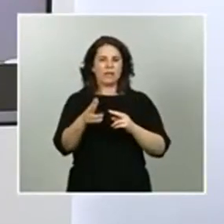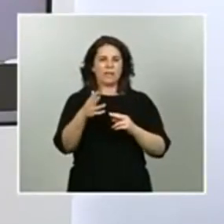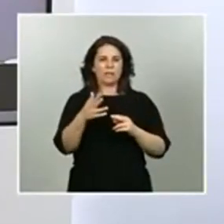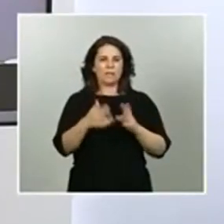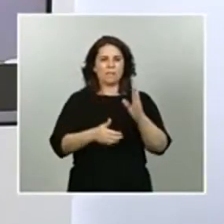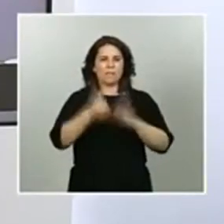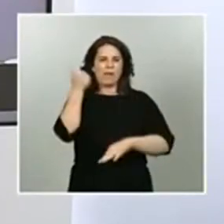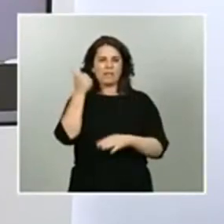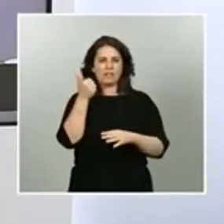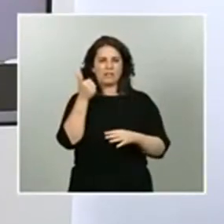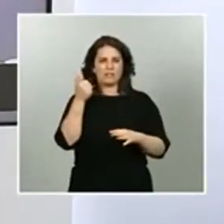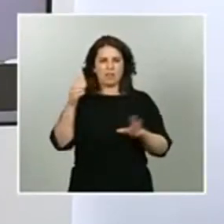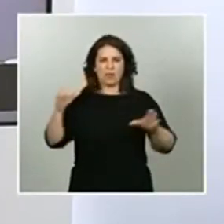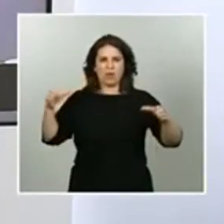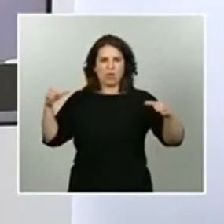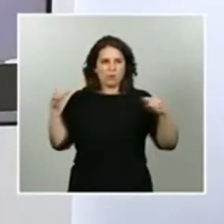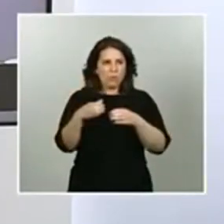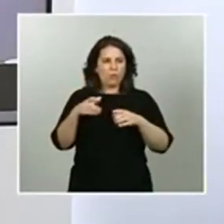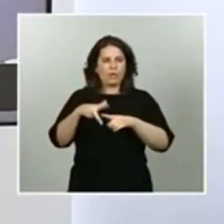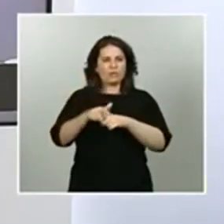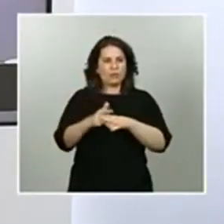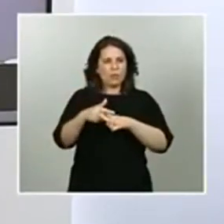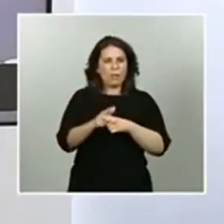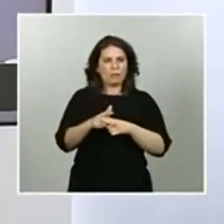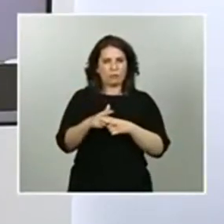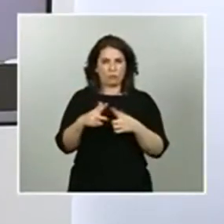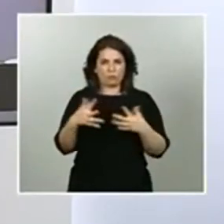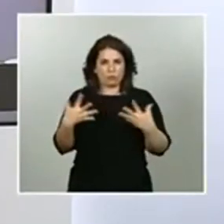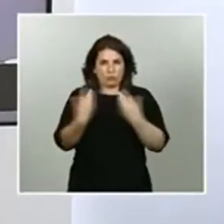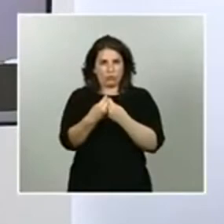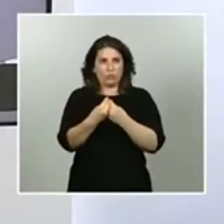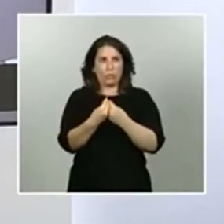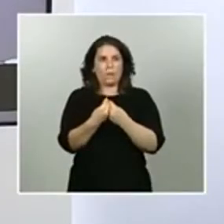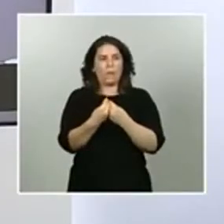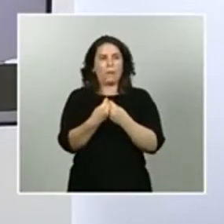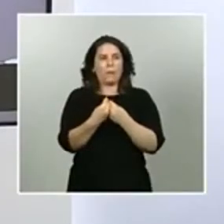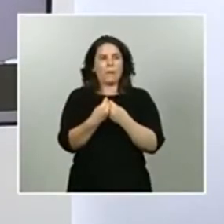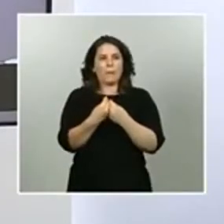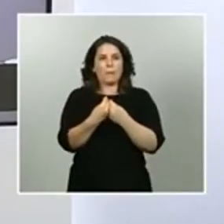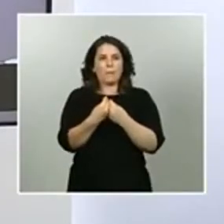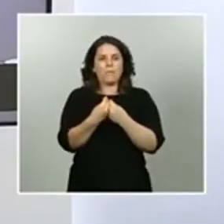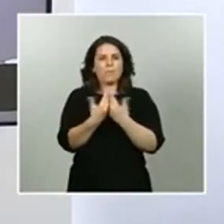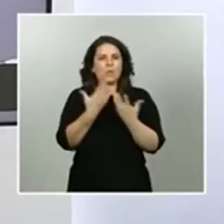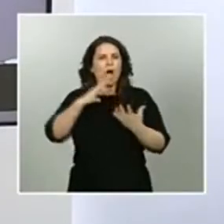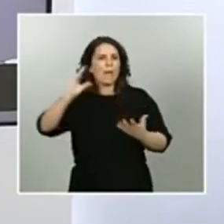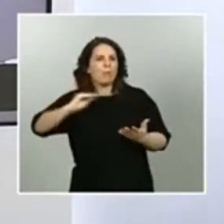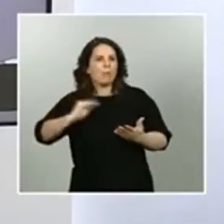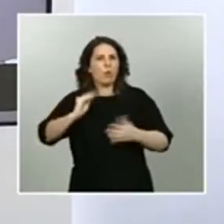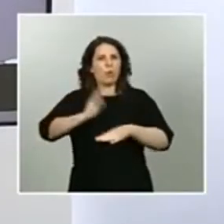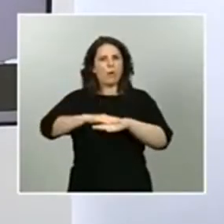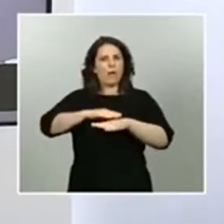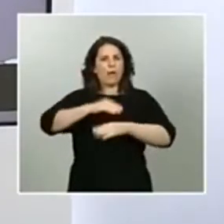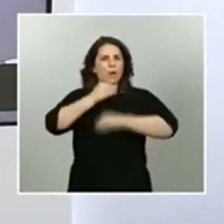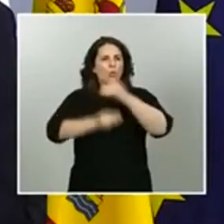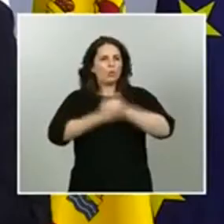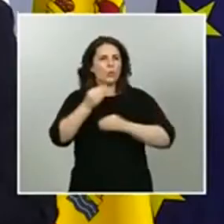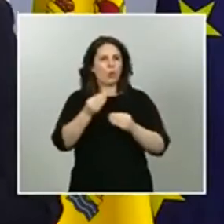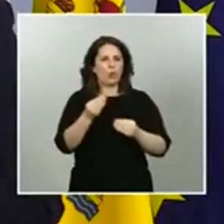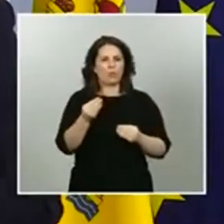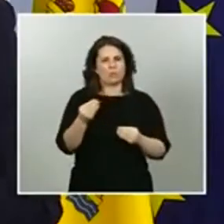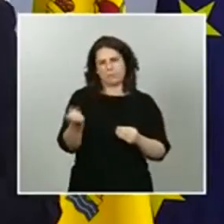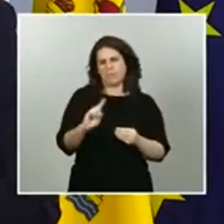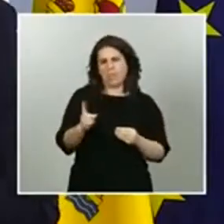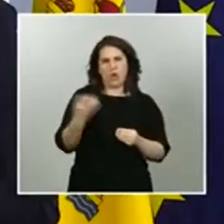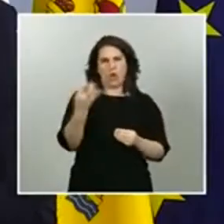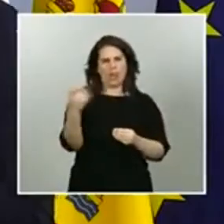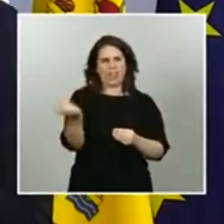de instrumentos de naturaleza conjunta, pues no tiene por qué haber ningún reparo en poder utilizarlo. Esta es la primera de las reflexiones que